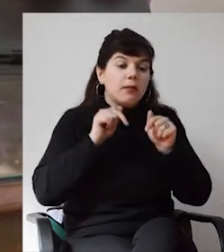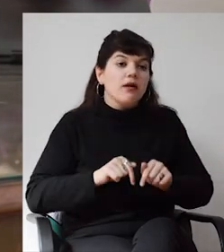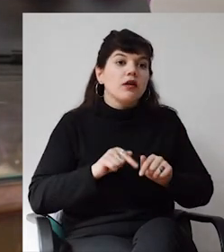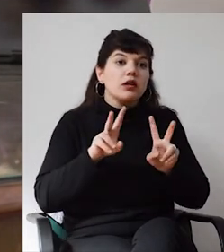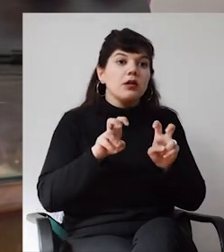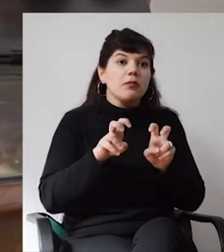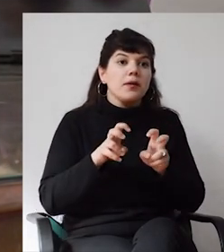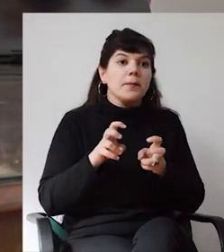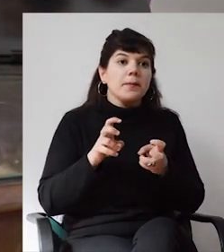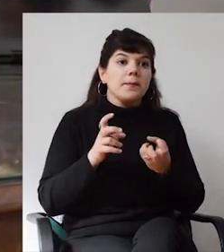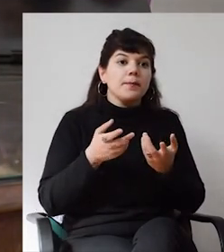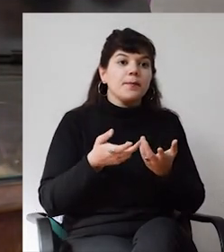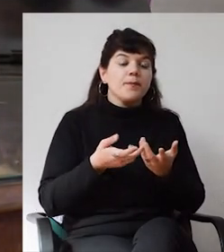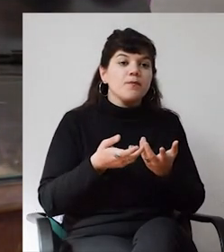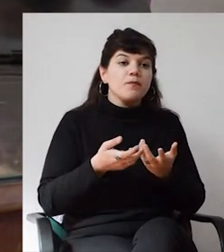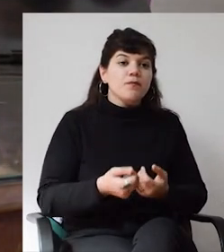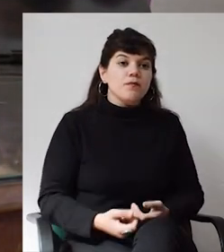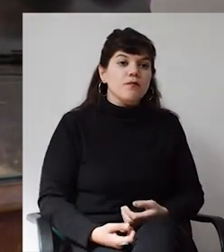Para esto,